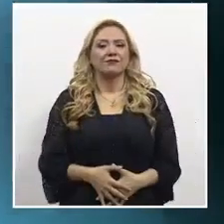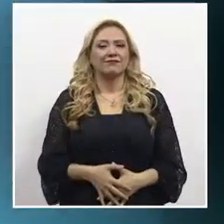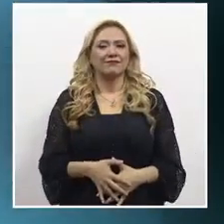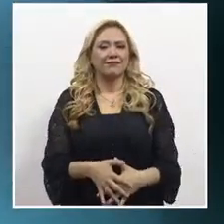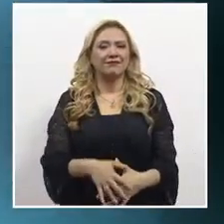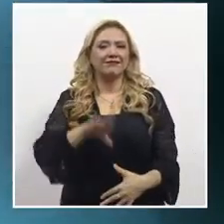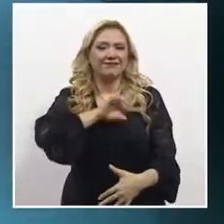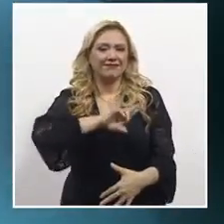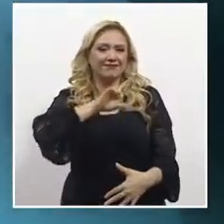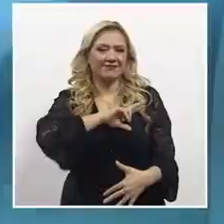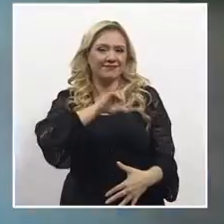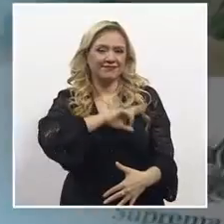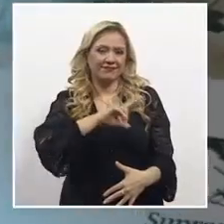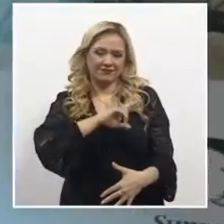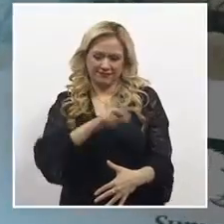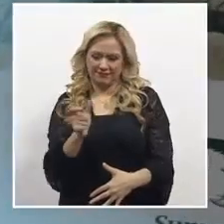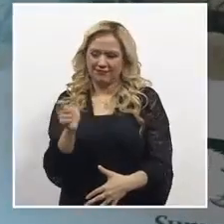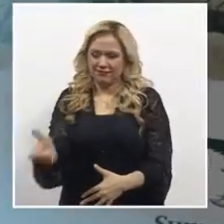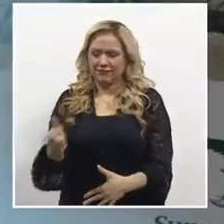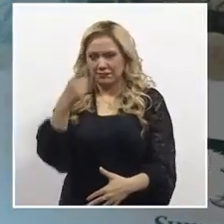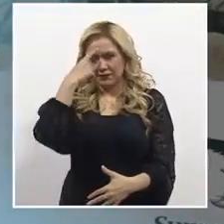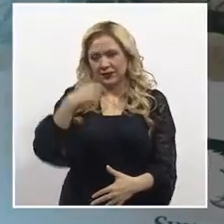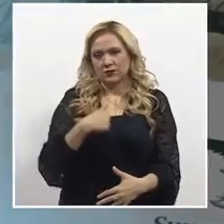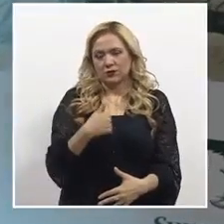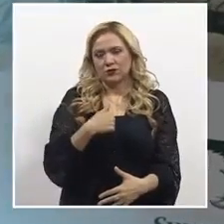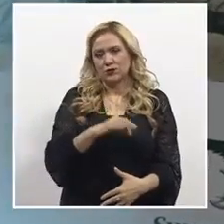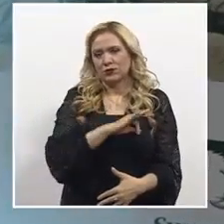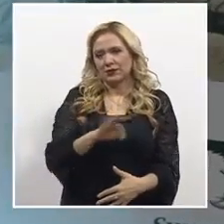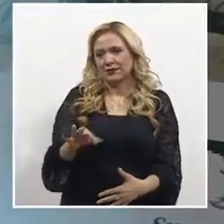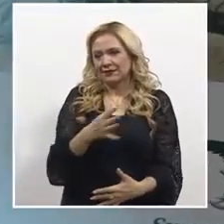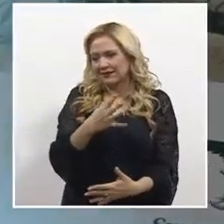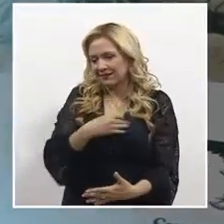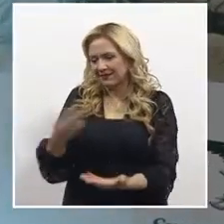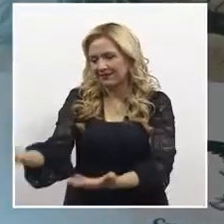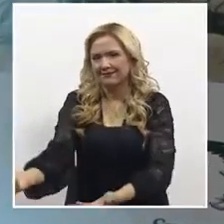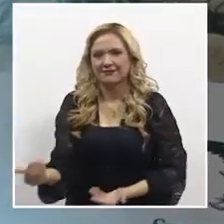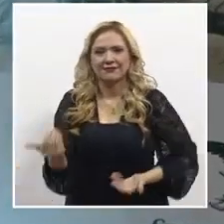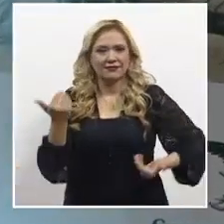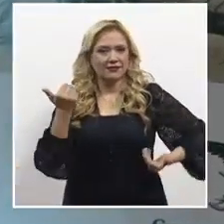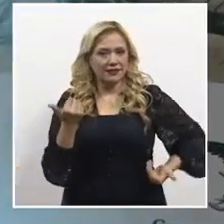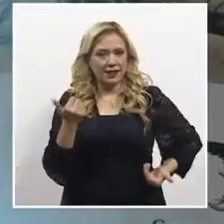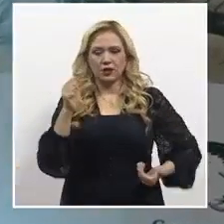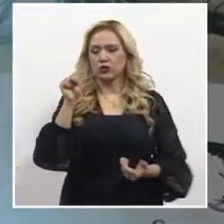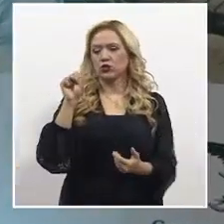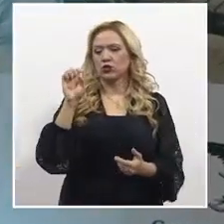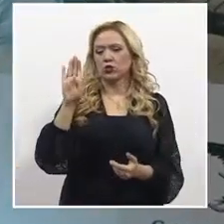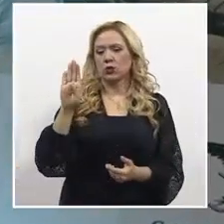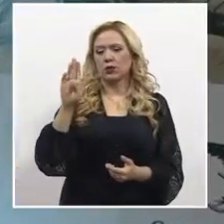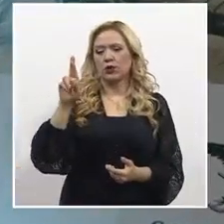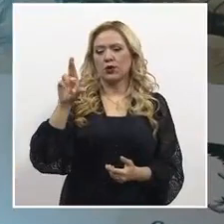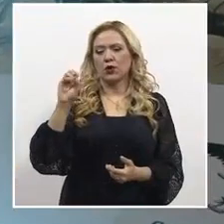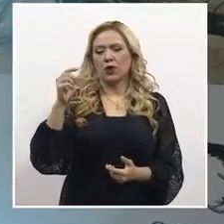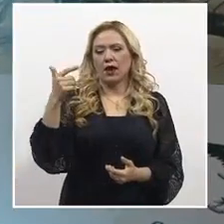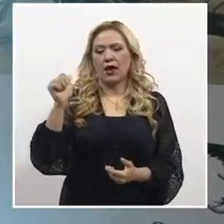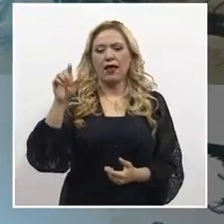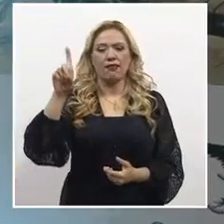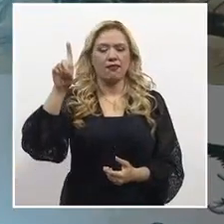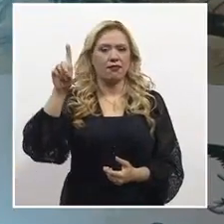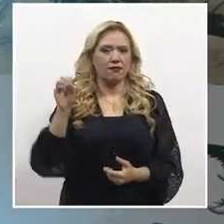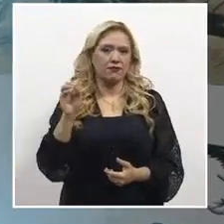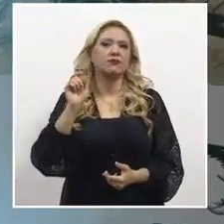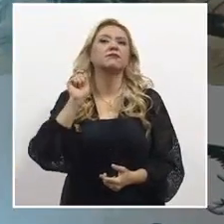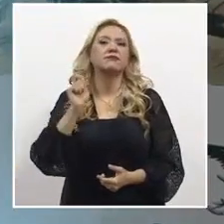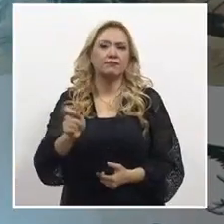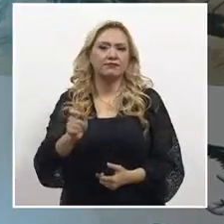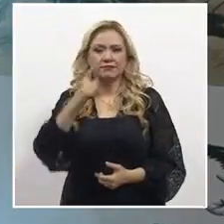una práctica ética y legal en nuestro continente. El foro contó con la participación de especialistas de todos los continentes para